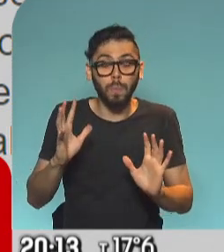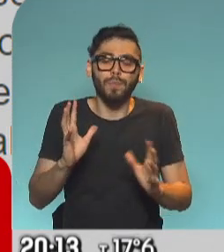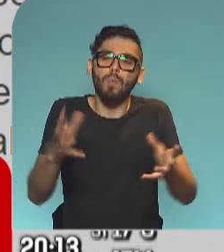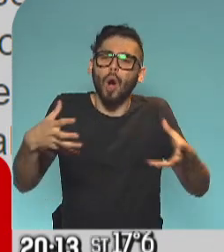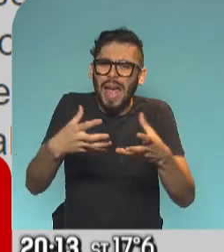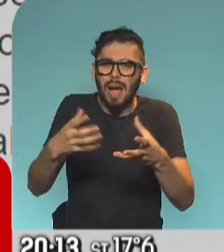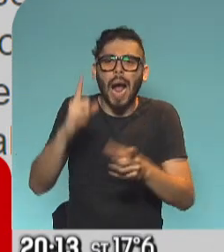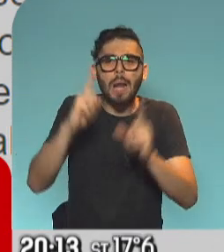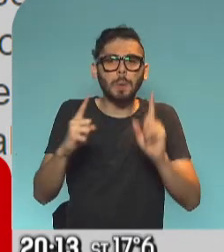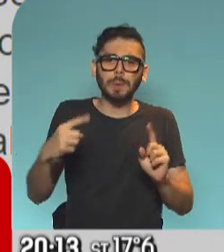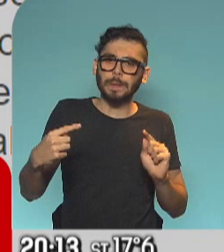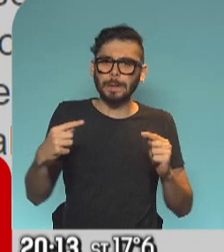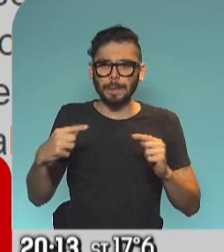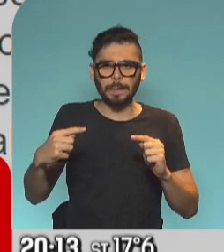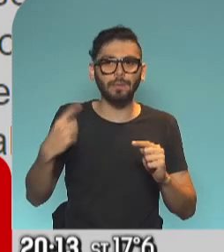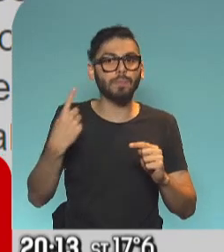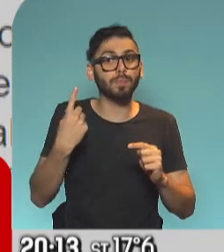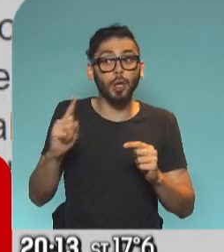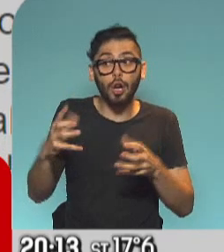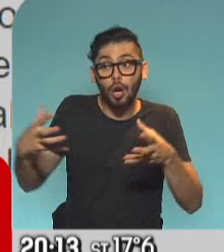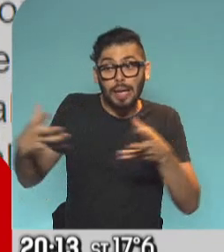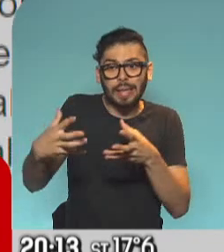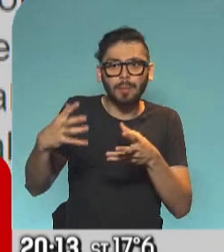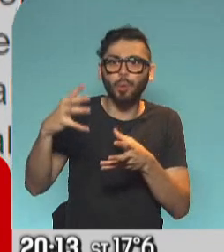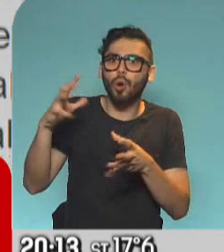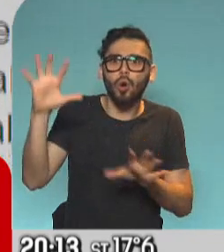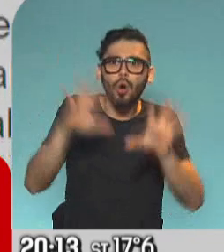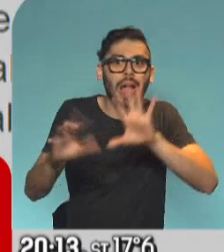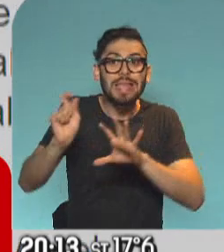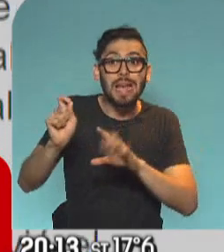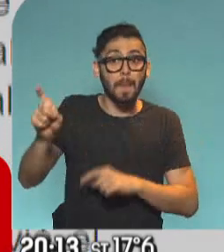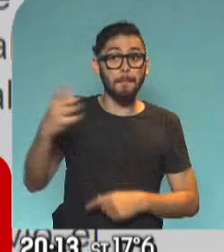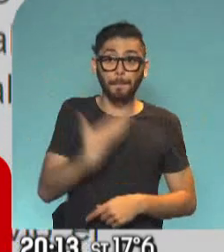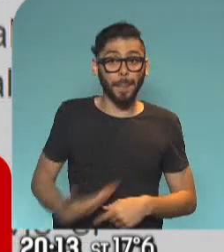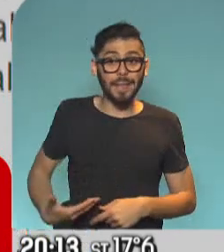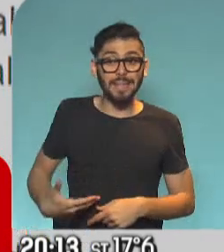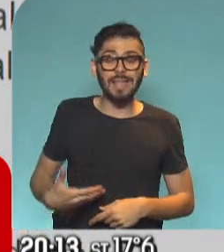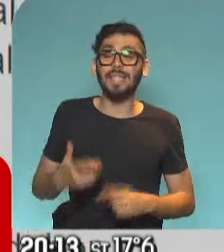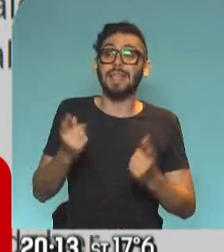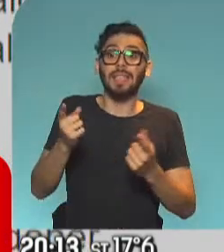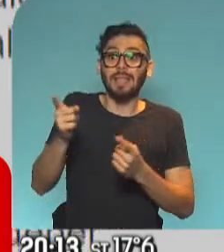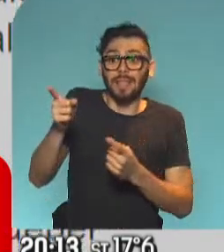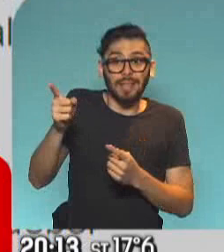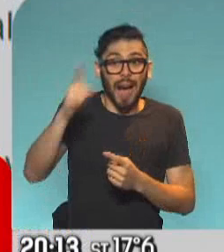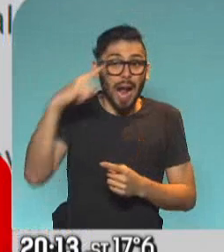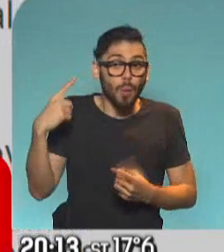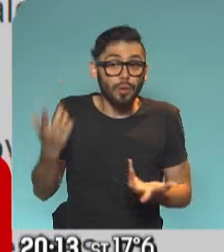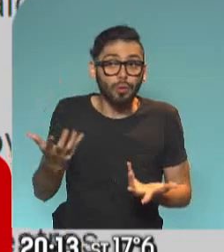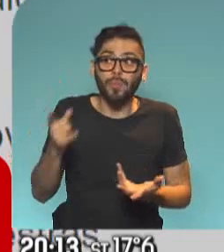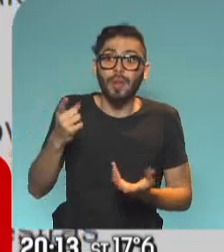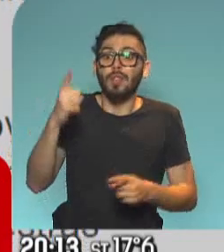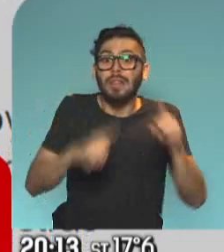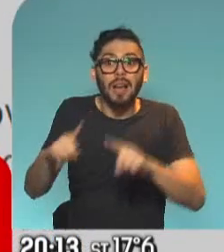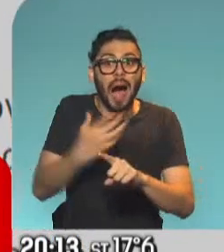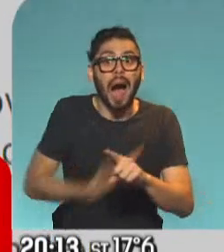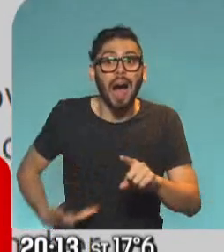pero también lo que quiere remarcar es este gabinete lo formó el presidente y el que gobierna es el presidente. Entonces, acá viene la segunda certeza de Cristina, que es no